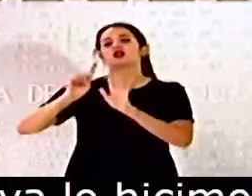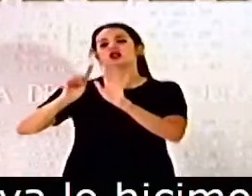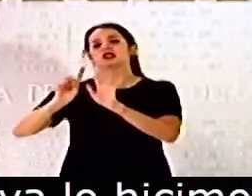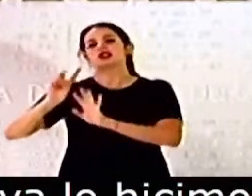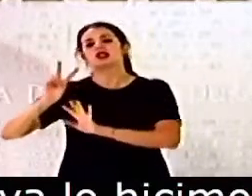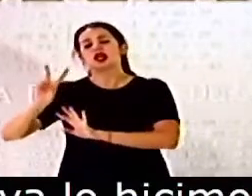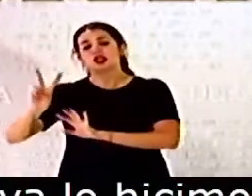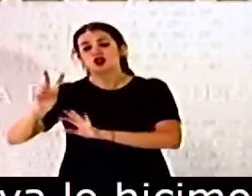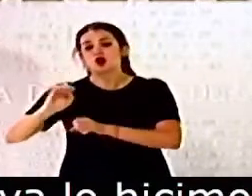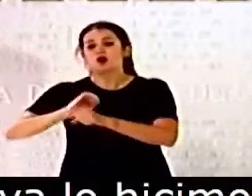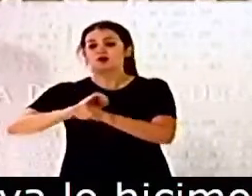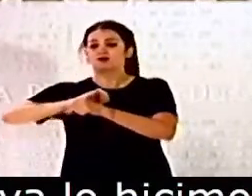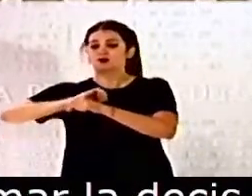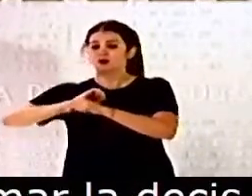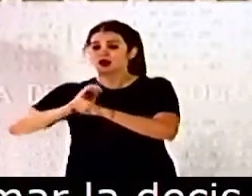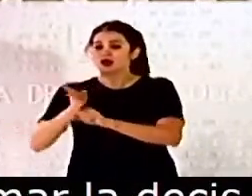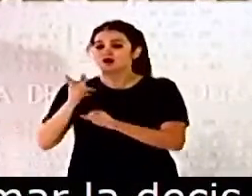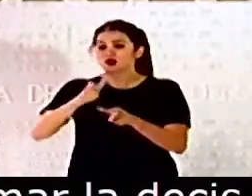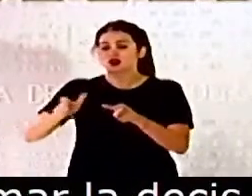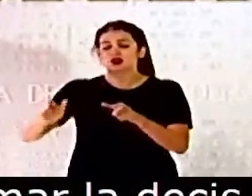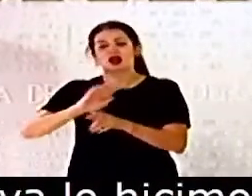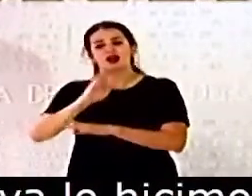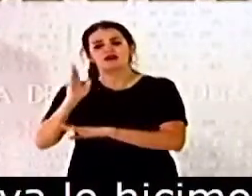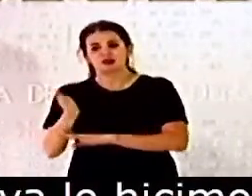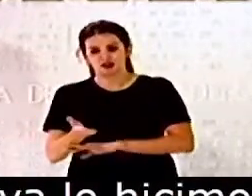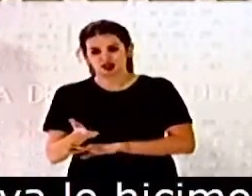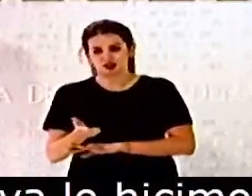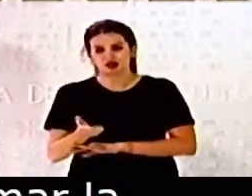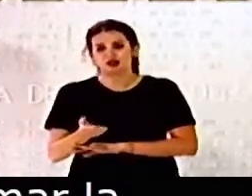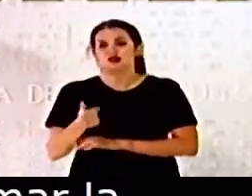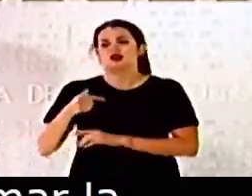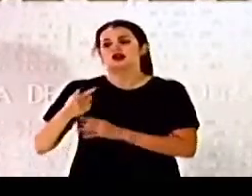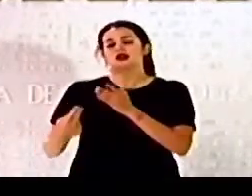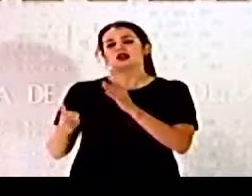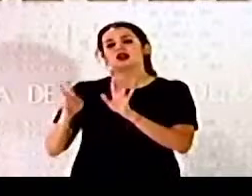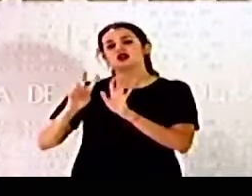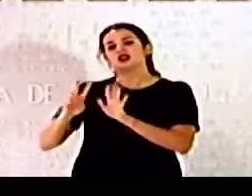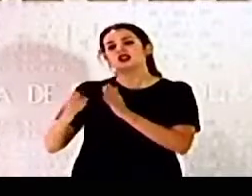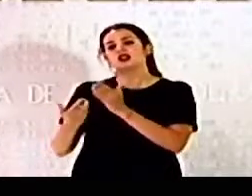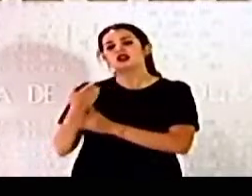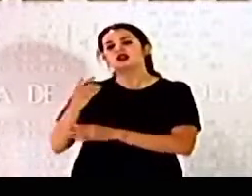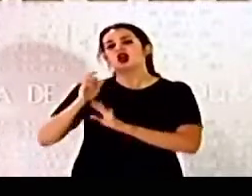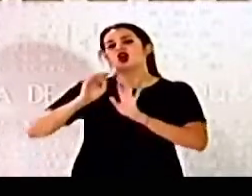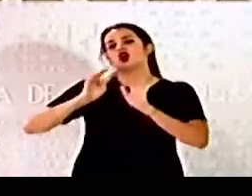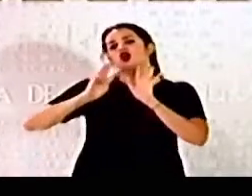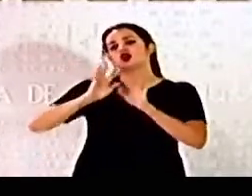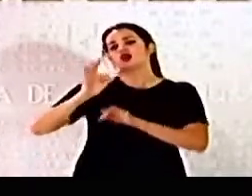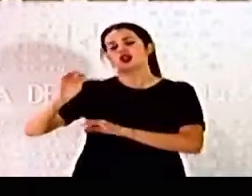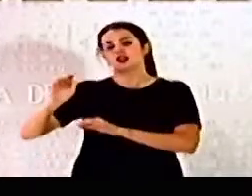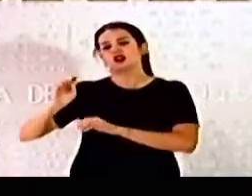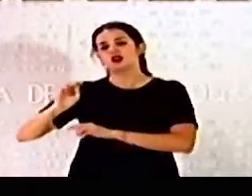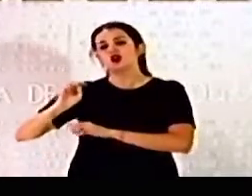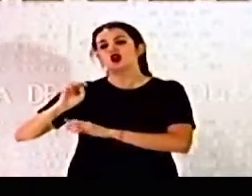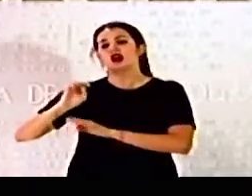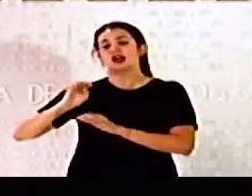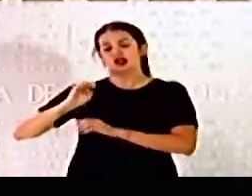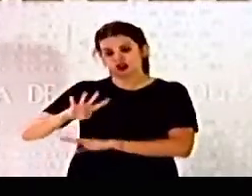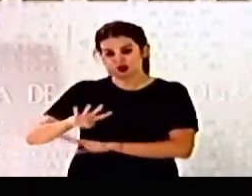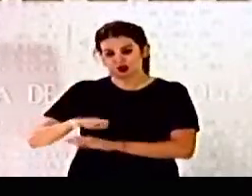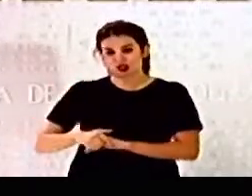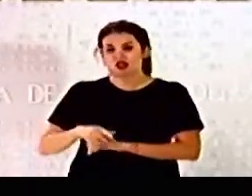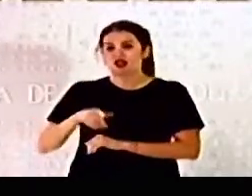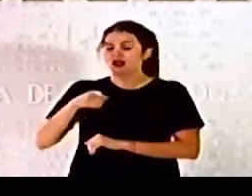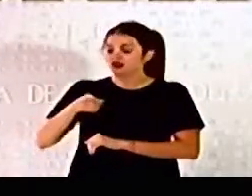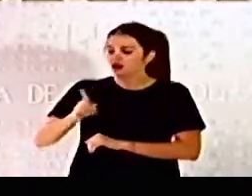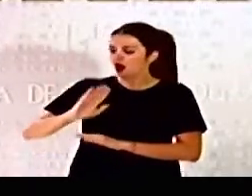por cada 100.000 habitantes a los 14 días y 814 a los 7 días. Es cierto que no tiene una incidencia